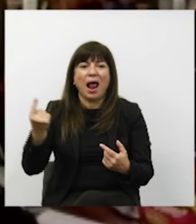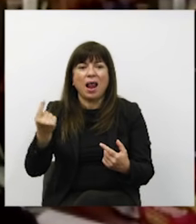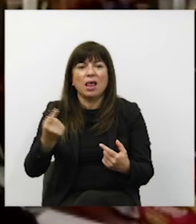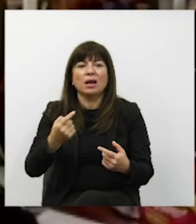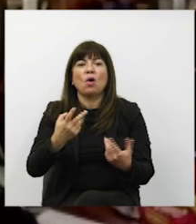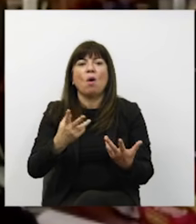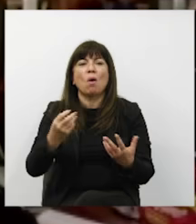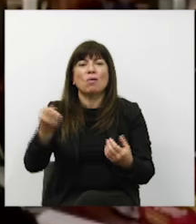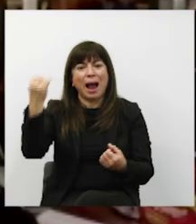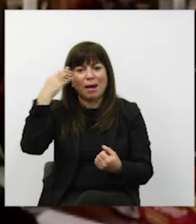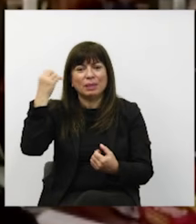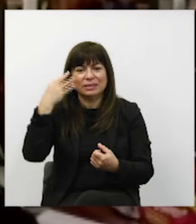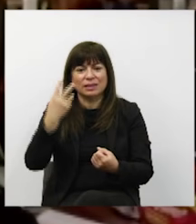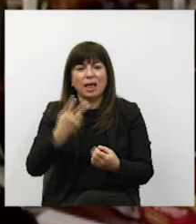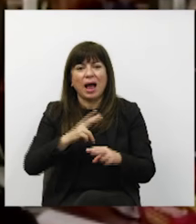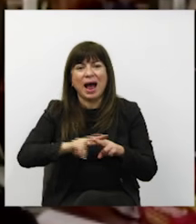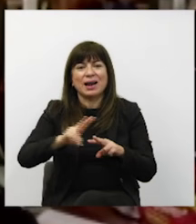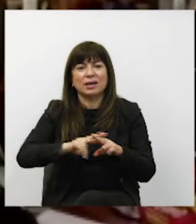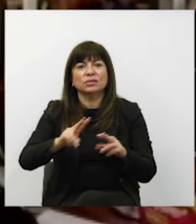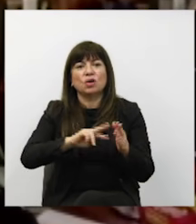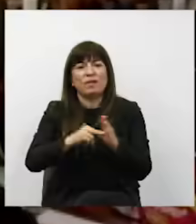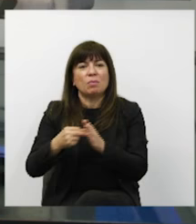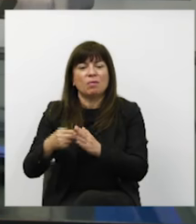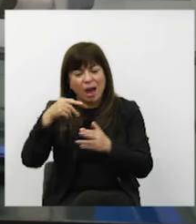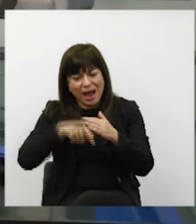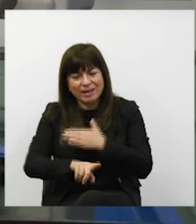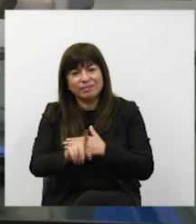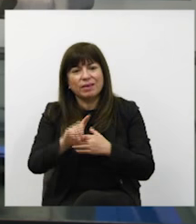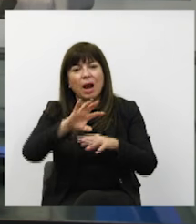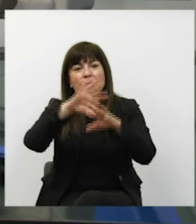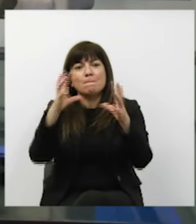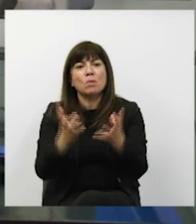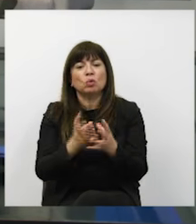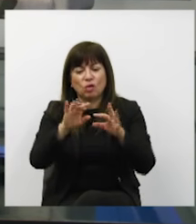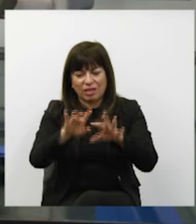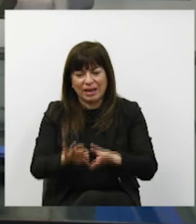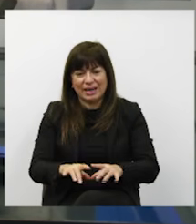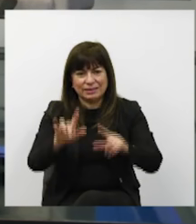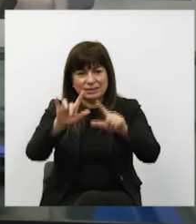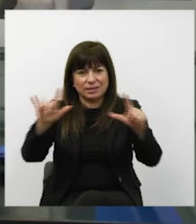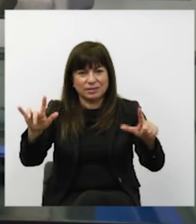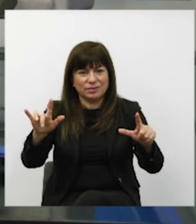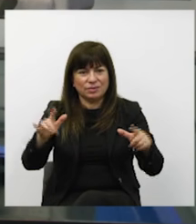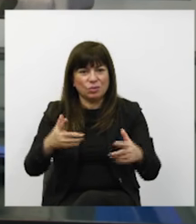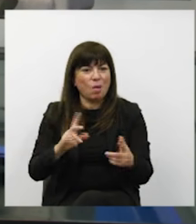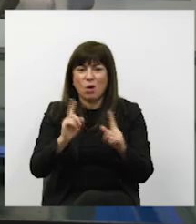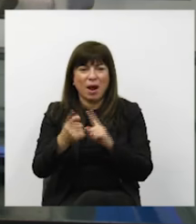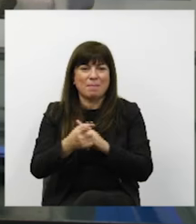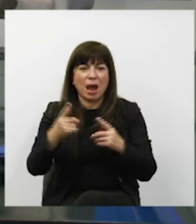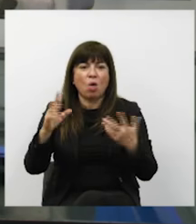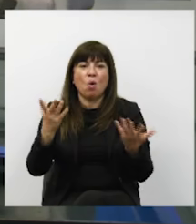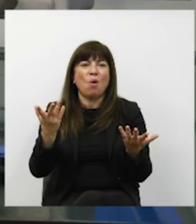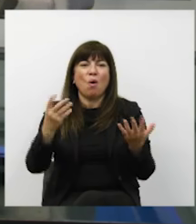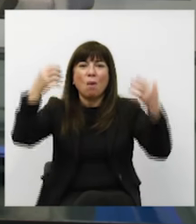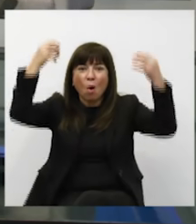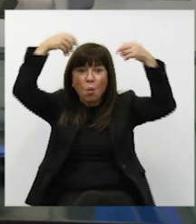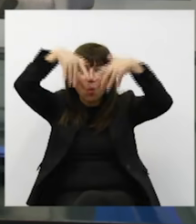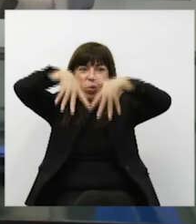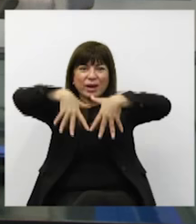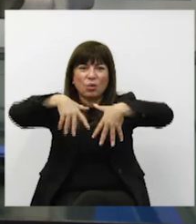entrar a este nuevo mundo de la digitalización. Y no nos preparamos porque no hemos cambiado los currículos. Y que no es tampoco